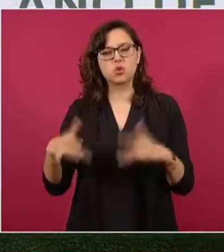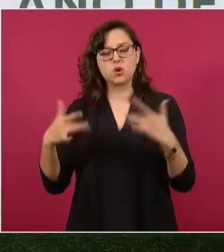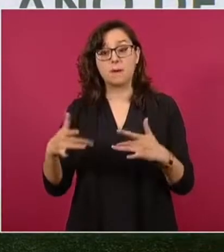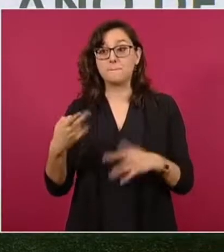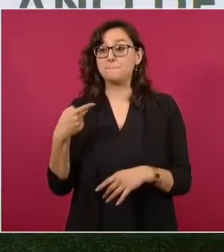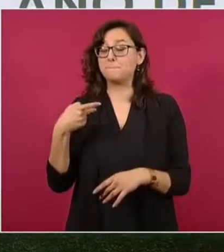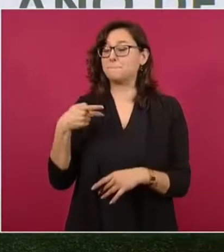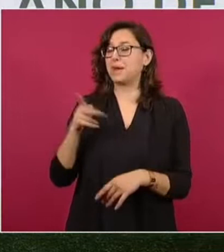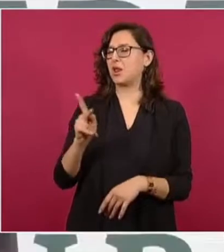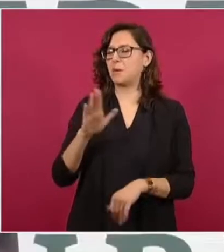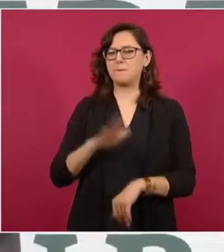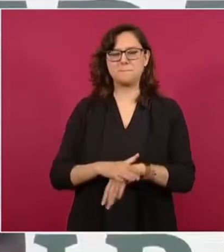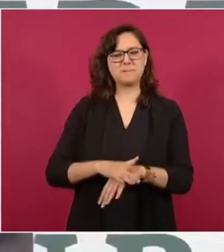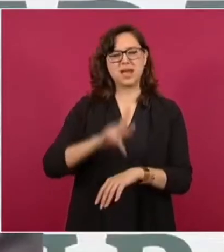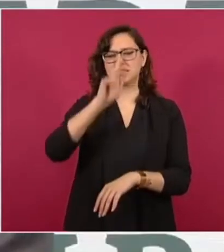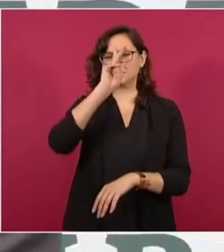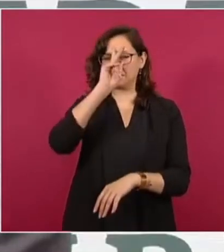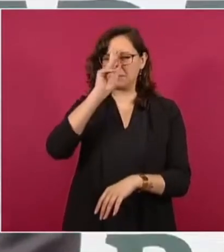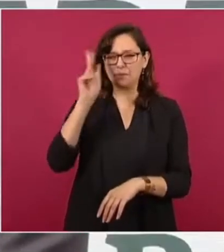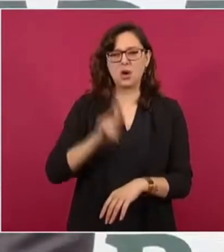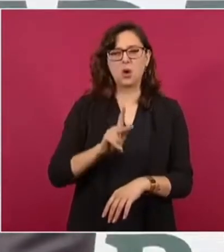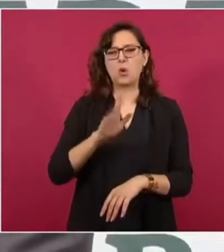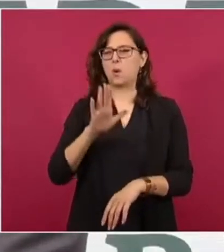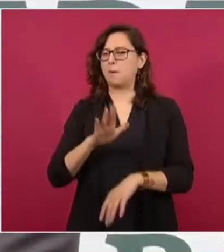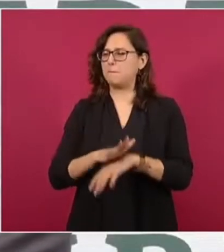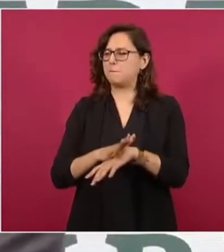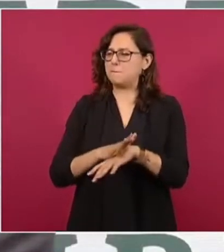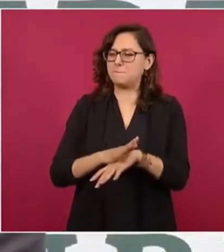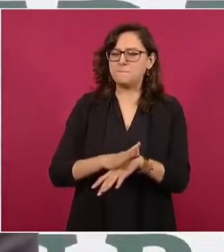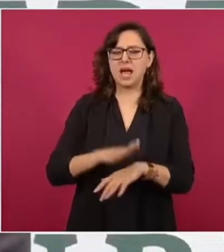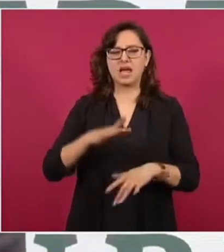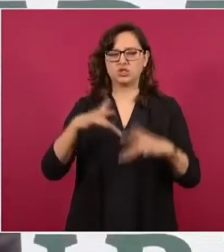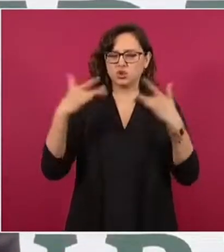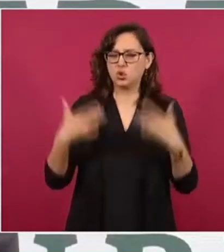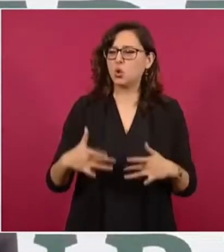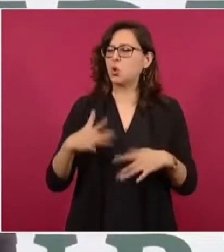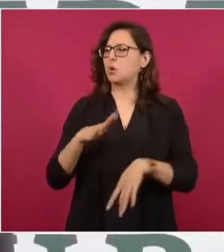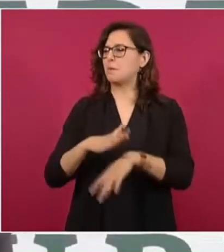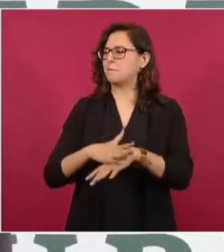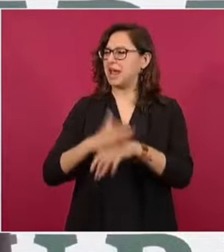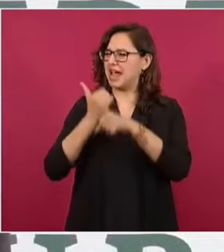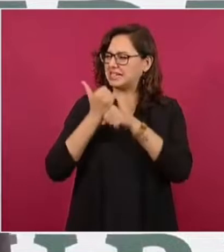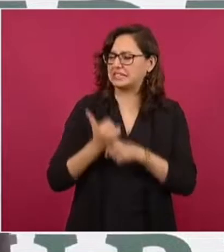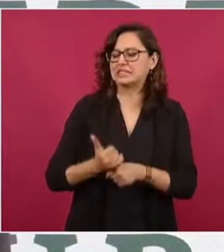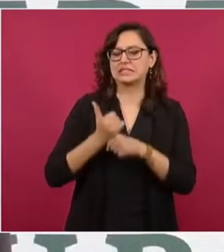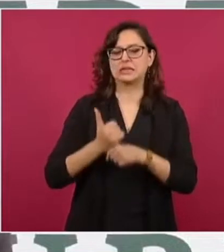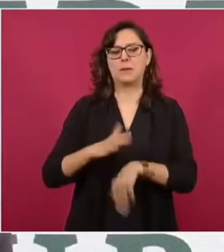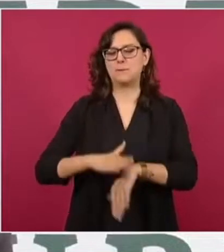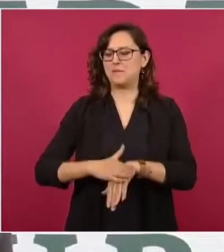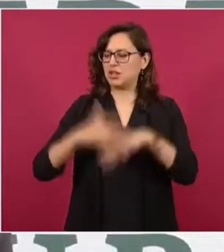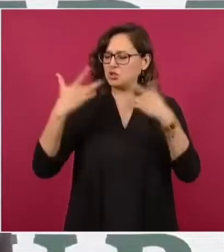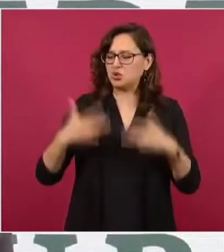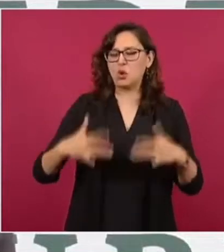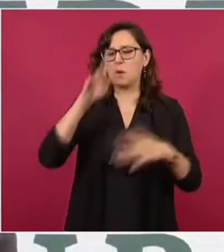y nada dañó tanto nuestras actividades productivas y sociales como la